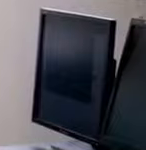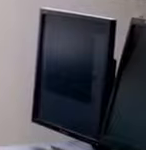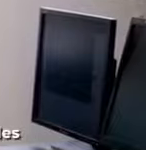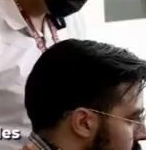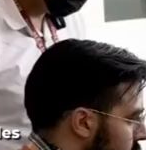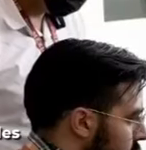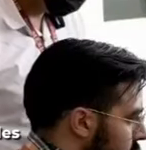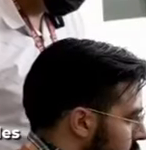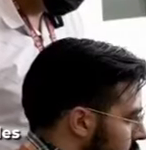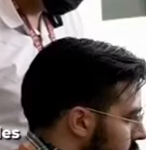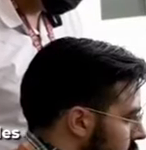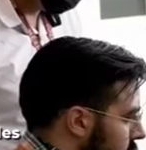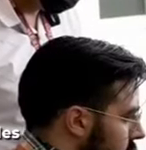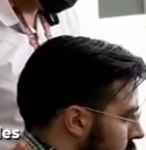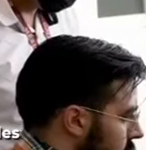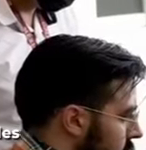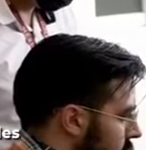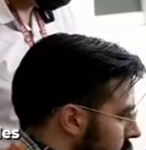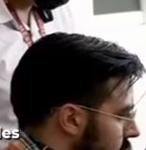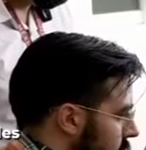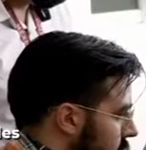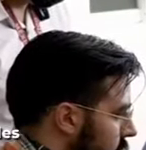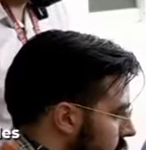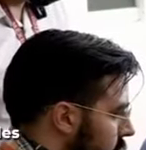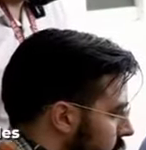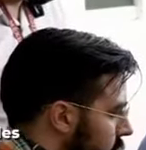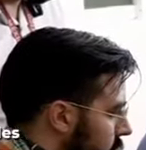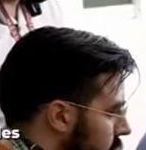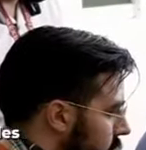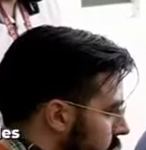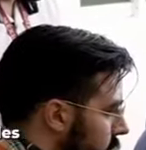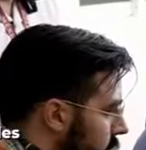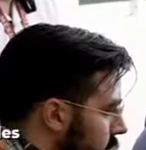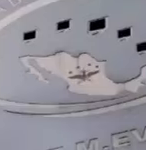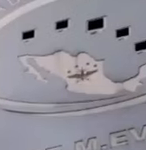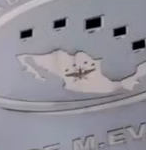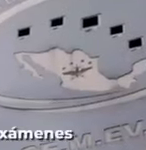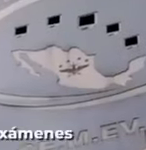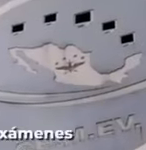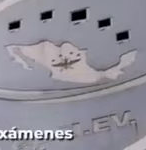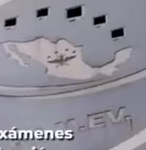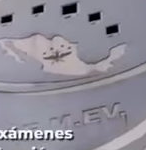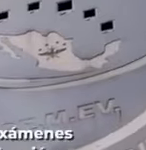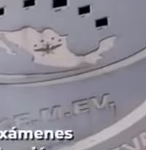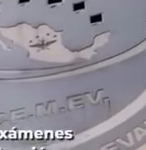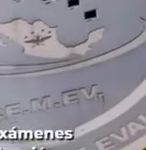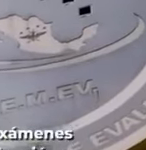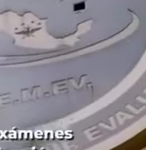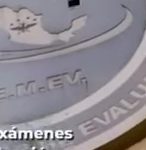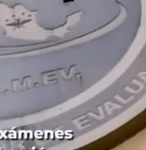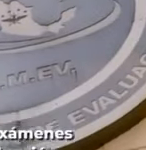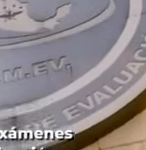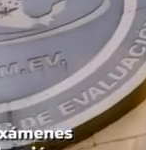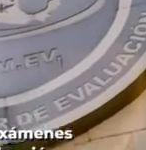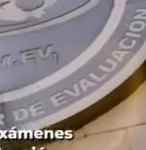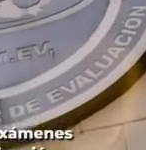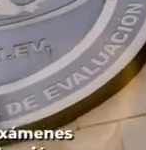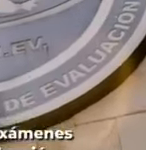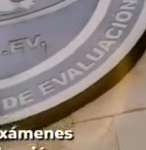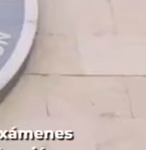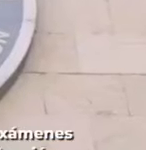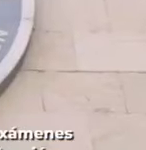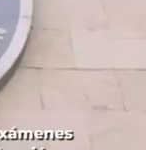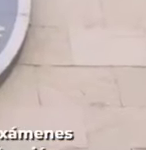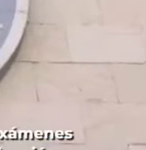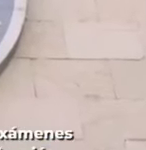que cumple los estándares internacionales de evaluación médica. También colaboraron con el resguardo de los exámenes en